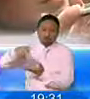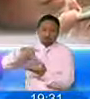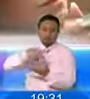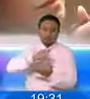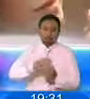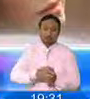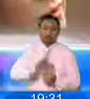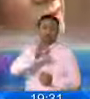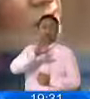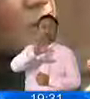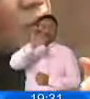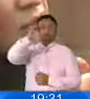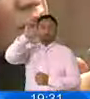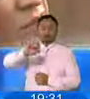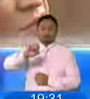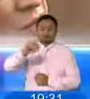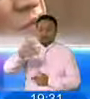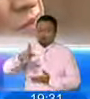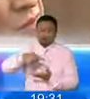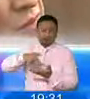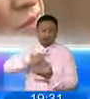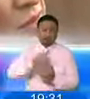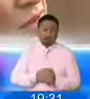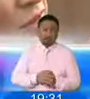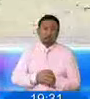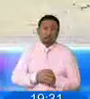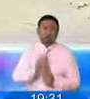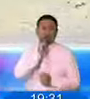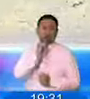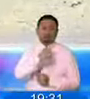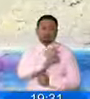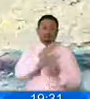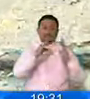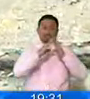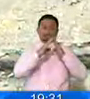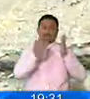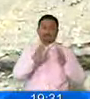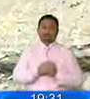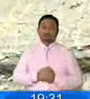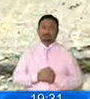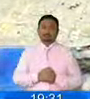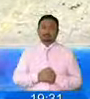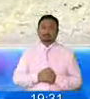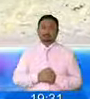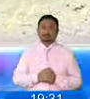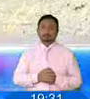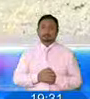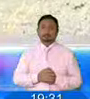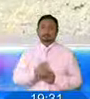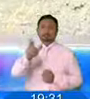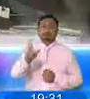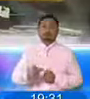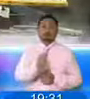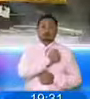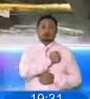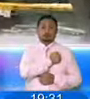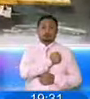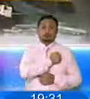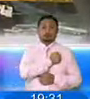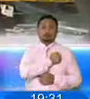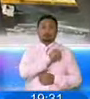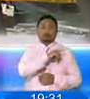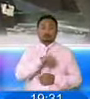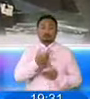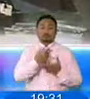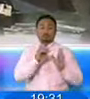El 95% se repararon los daños, solo falta el tema del local. Respecto a la situación del INESE, dueño del local de comida, quien también es